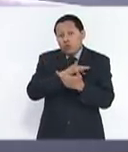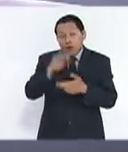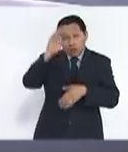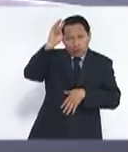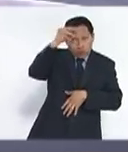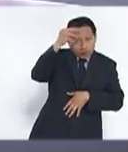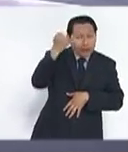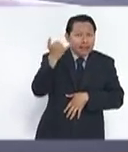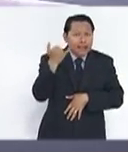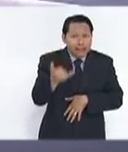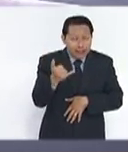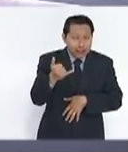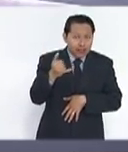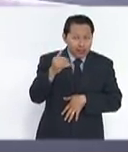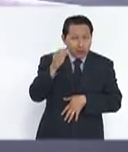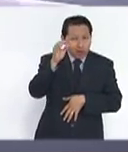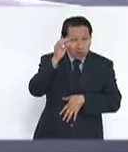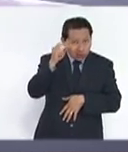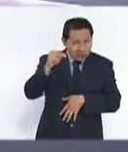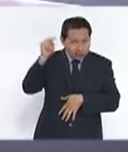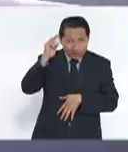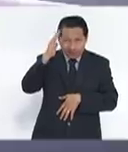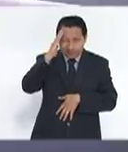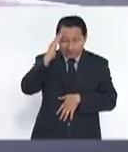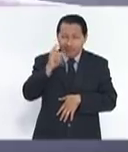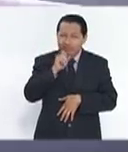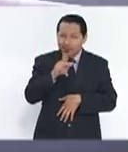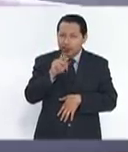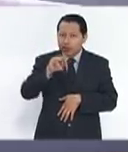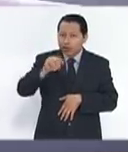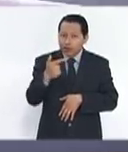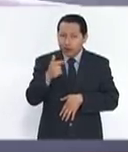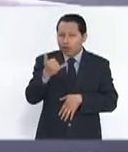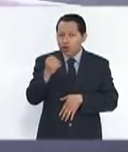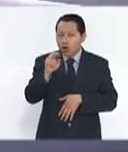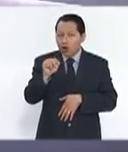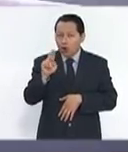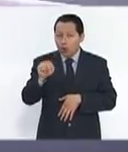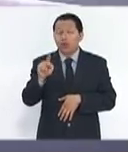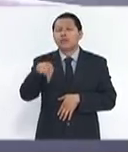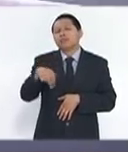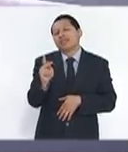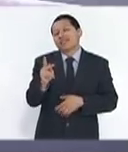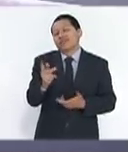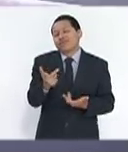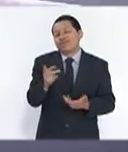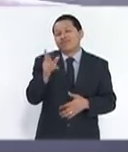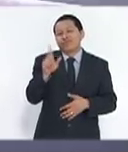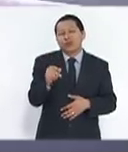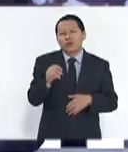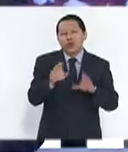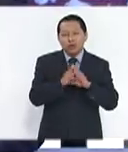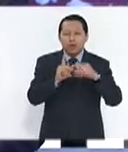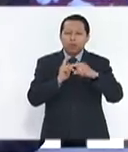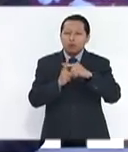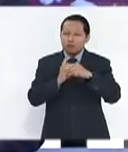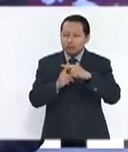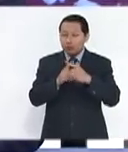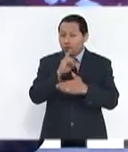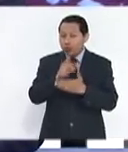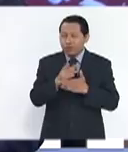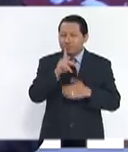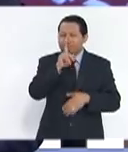Donald Trump y el líder norcoreano Kim Jong-un. Sin embargo, no hay que ser tan optimistas